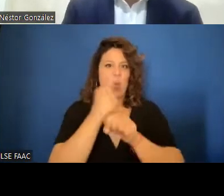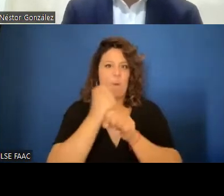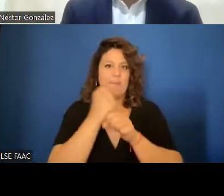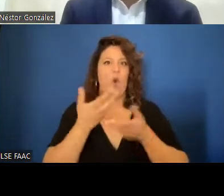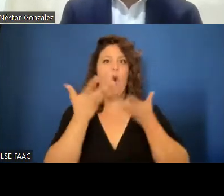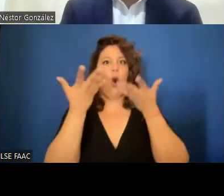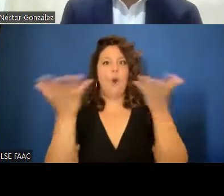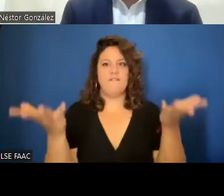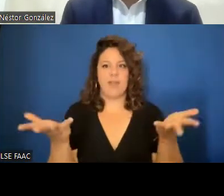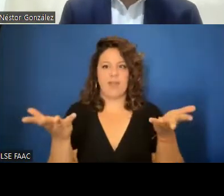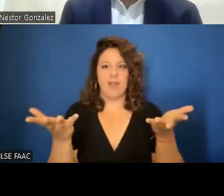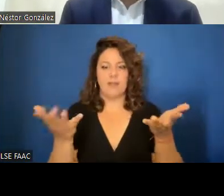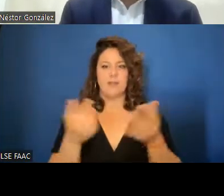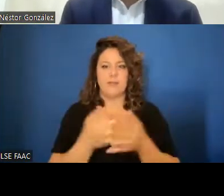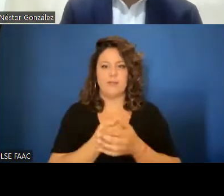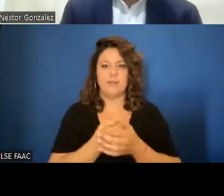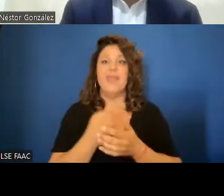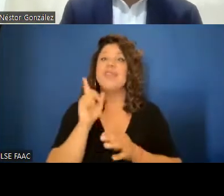Muchas gracias. Efectivamente,